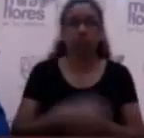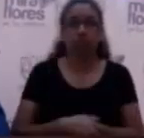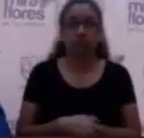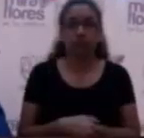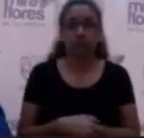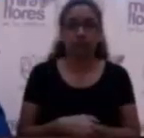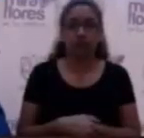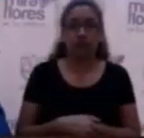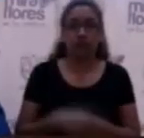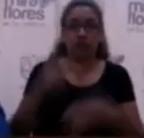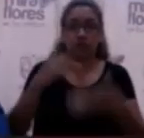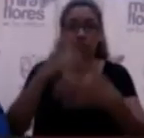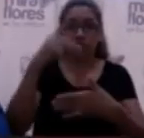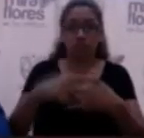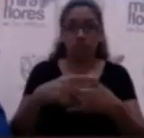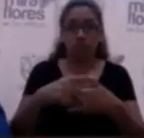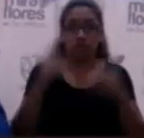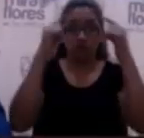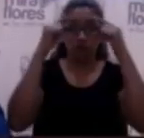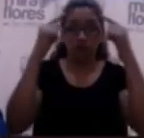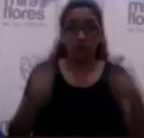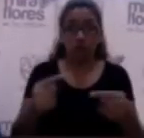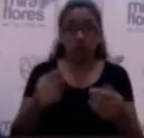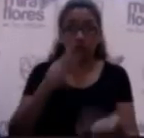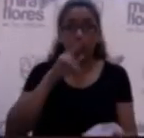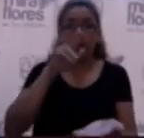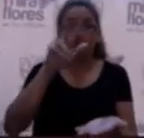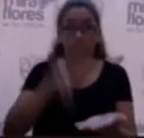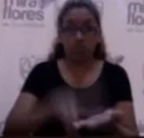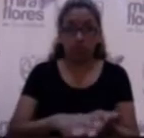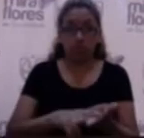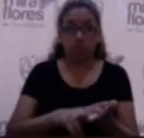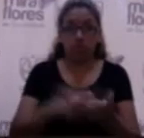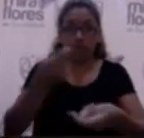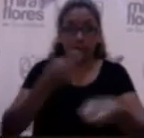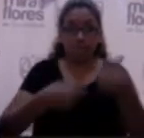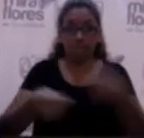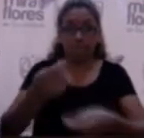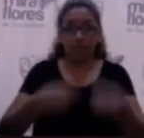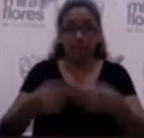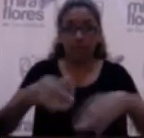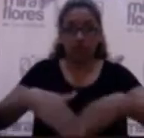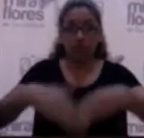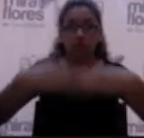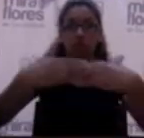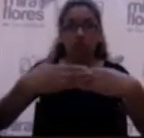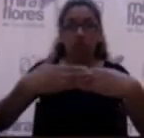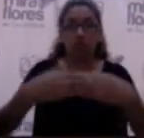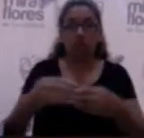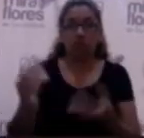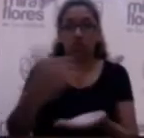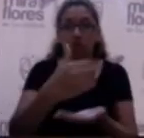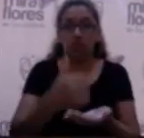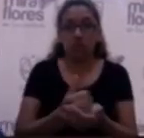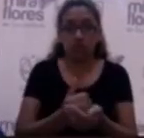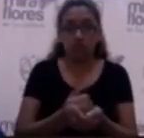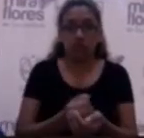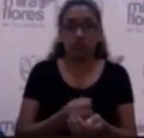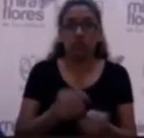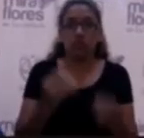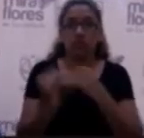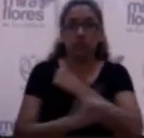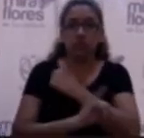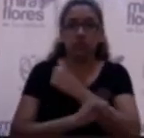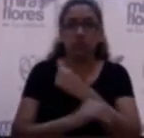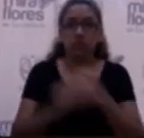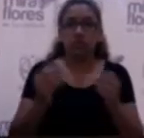vía subvención. Muy bien, vamos al siguiente punto. Proyecto de acuerdo de consejo que aprueba la suscripción de la adenda